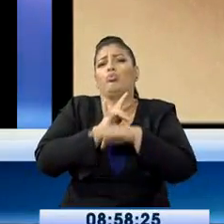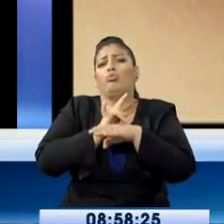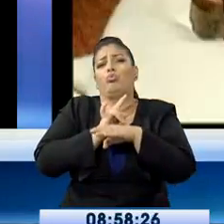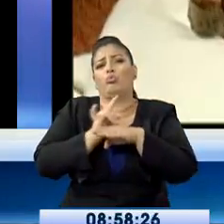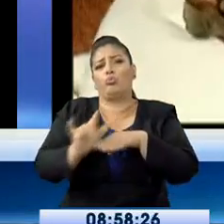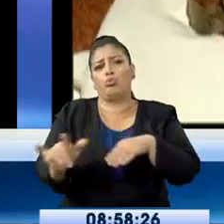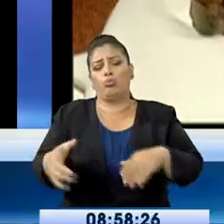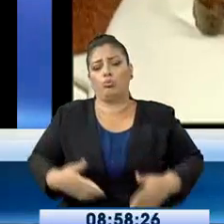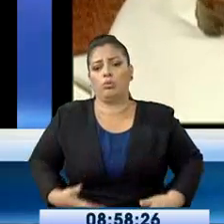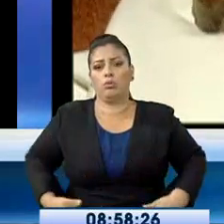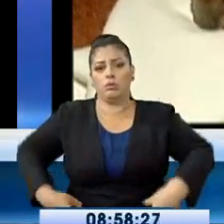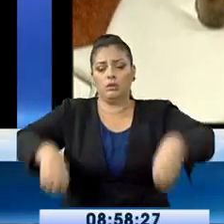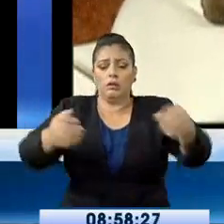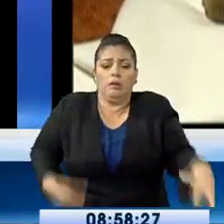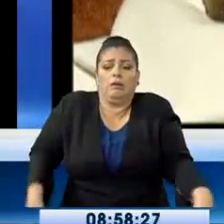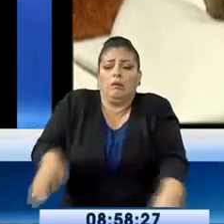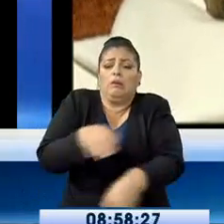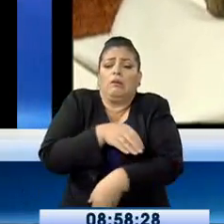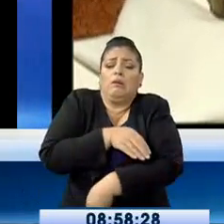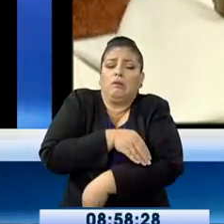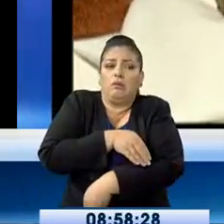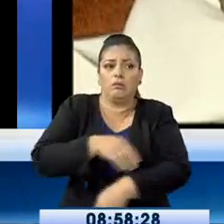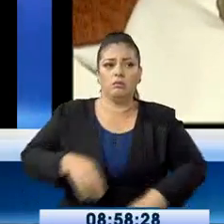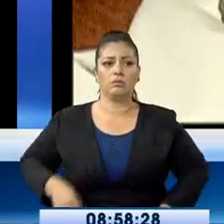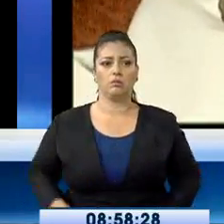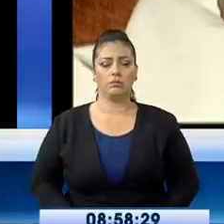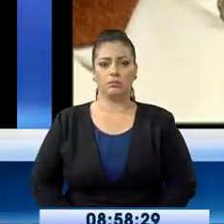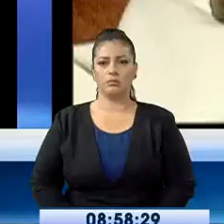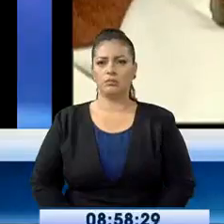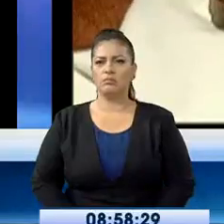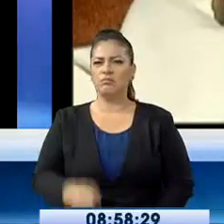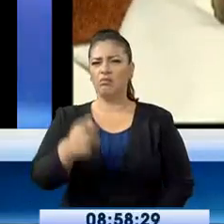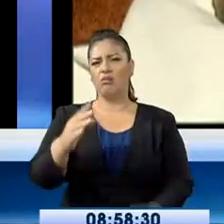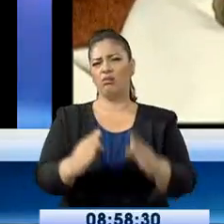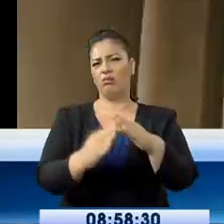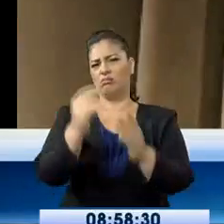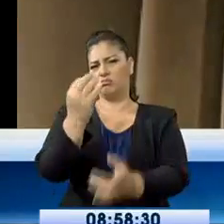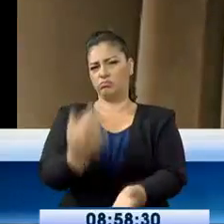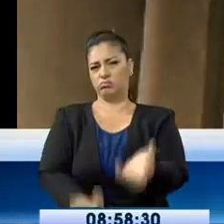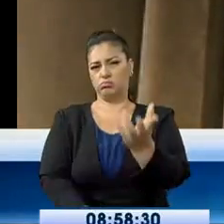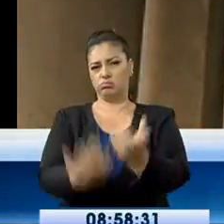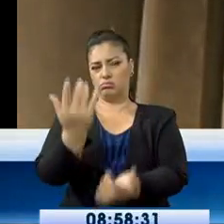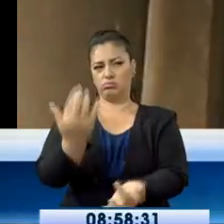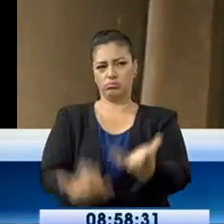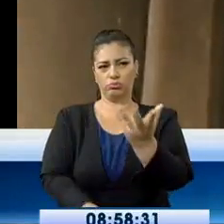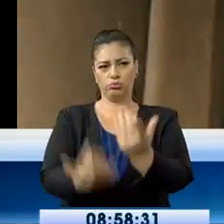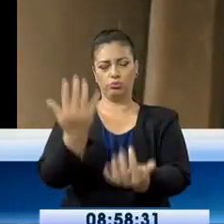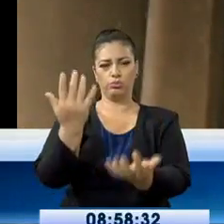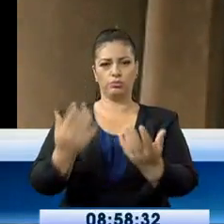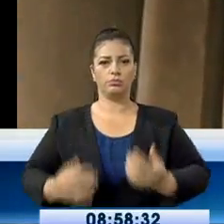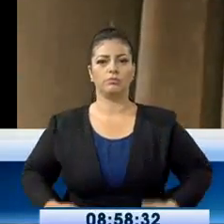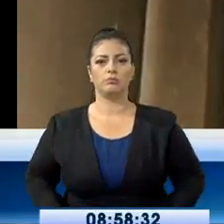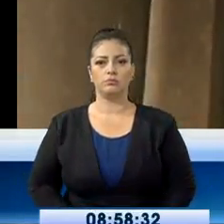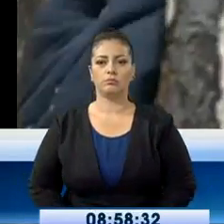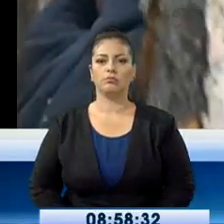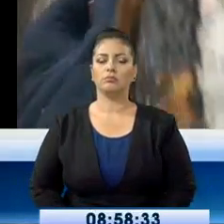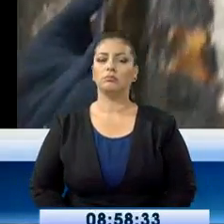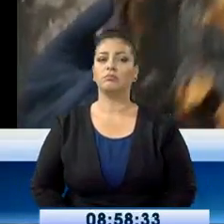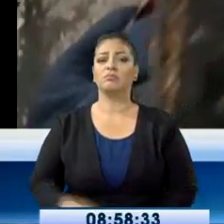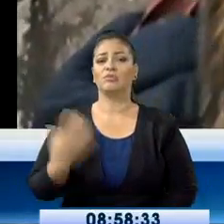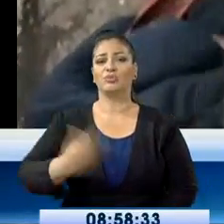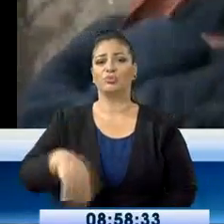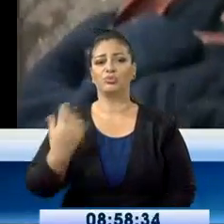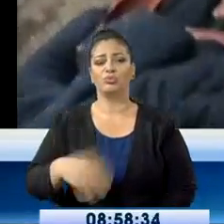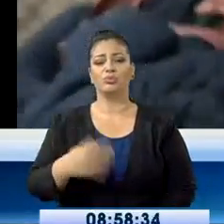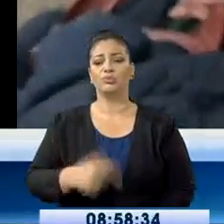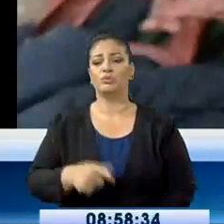eso, con una sabanita. Y ahí pues comenzamos ya y todo eso estaba demasiado, que ardía y todo eso. Tras esta eventualidad, que pudo terminar de una forma